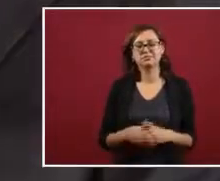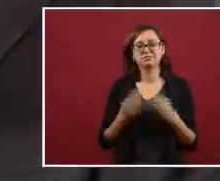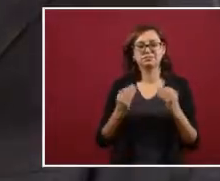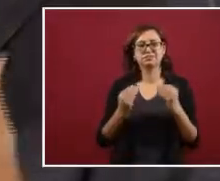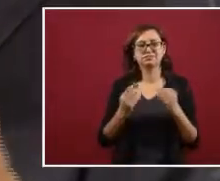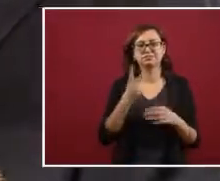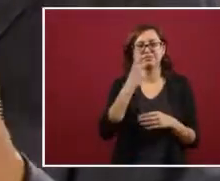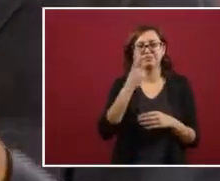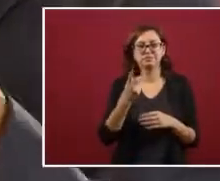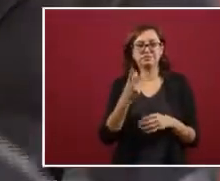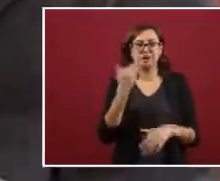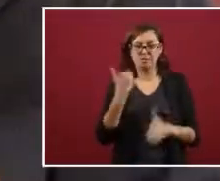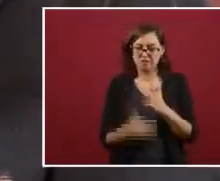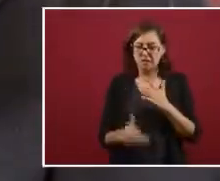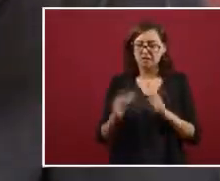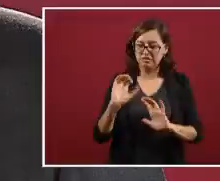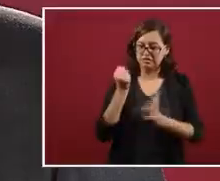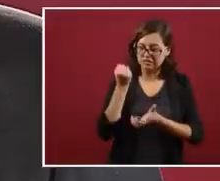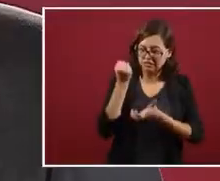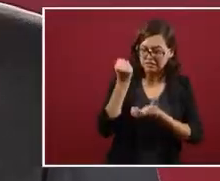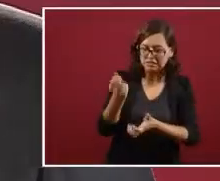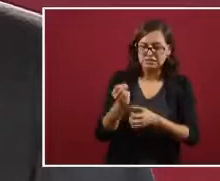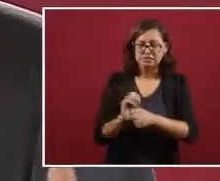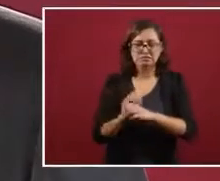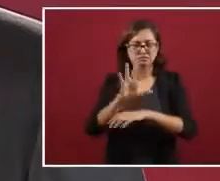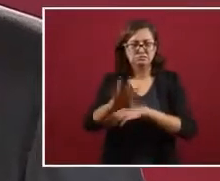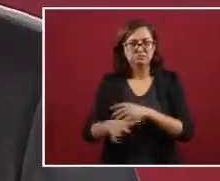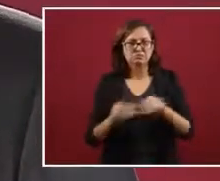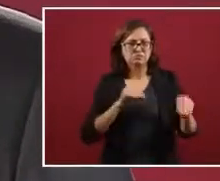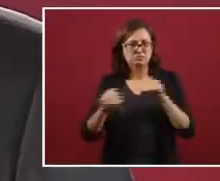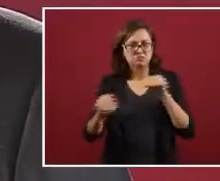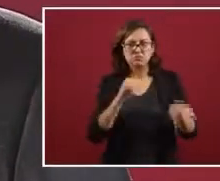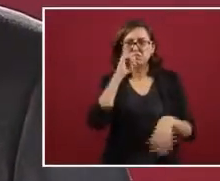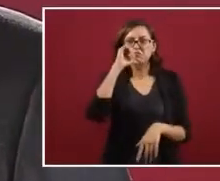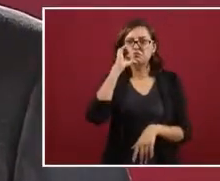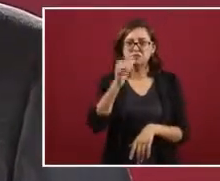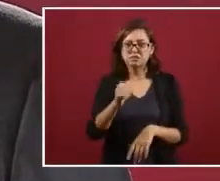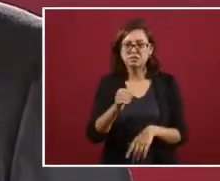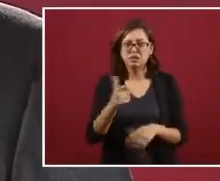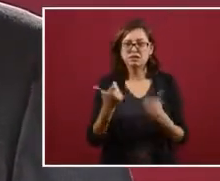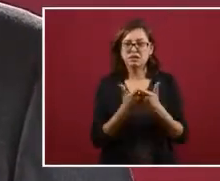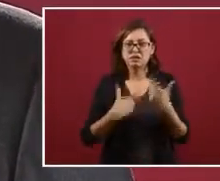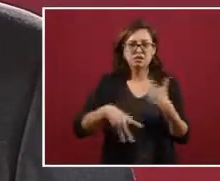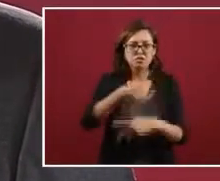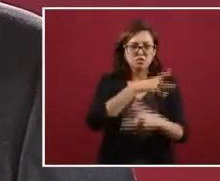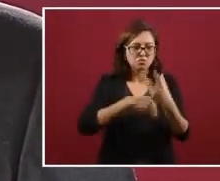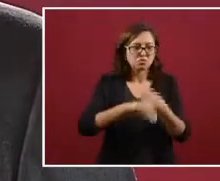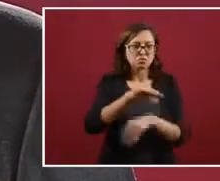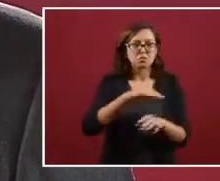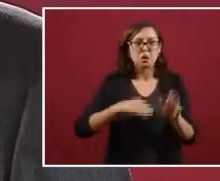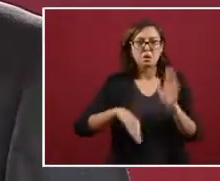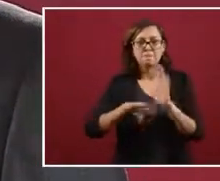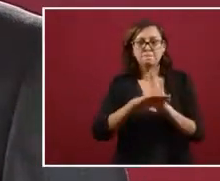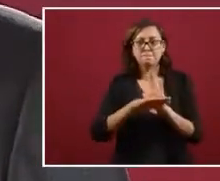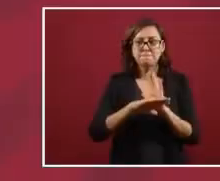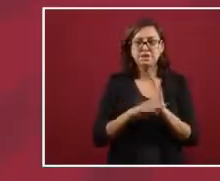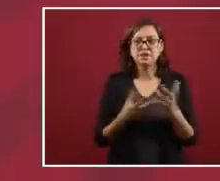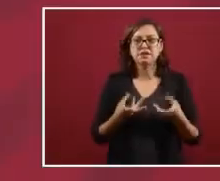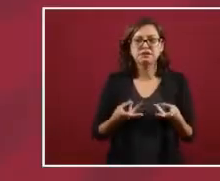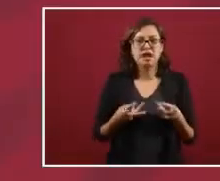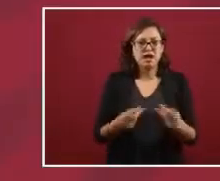no se invierte, está parada la economía, no se está